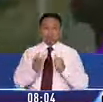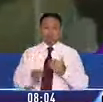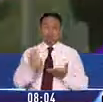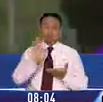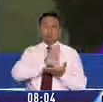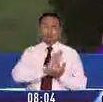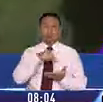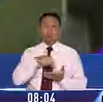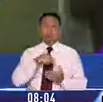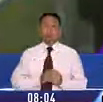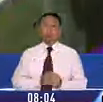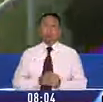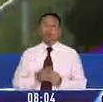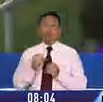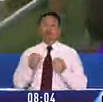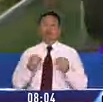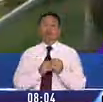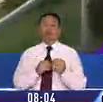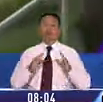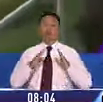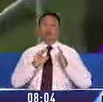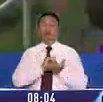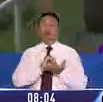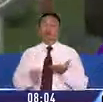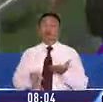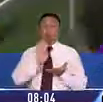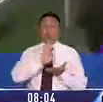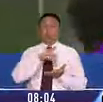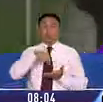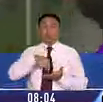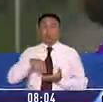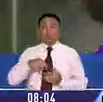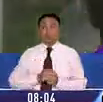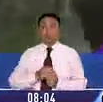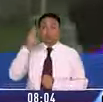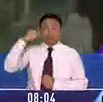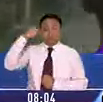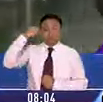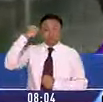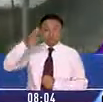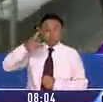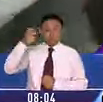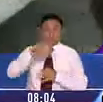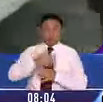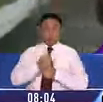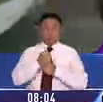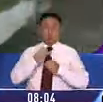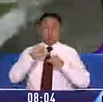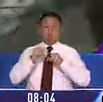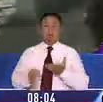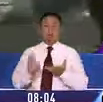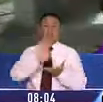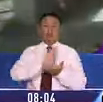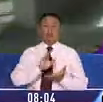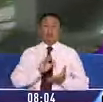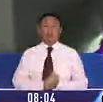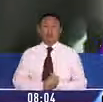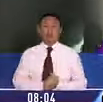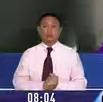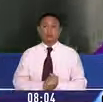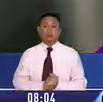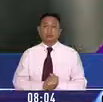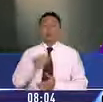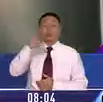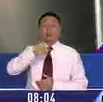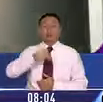de las instalaciones. El personal que está vigilando las cámaras o circuitos de seguridad de la Asamblea Nacional fueron